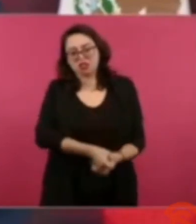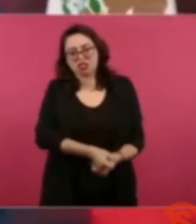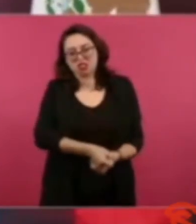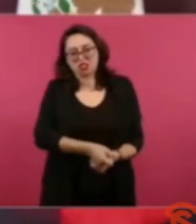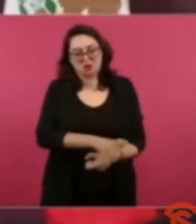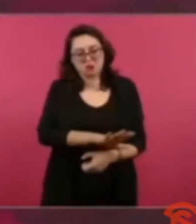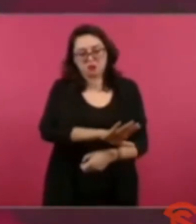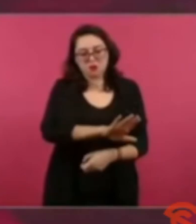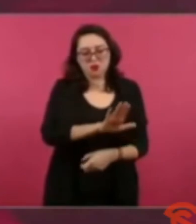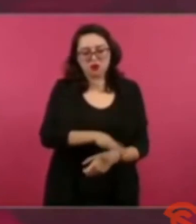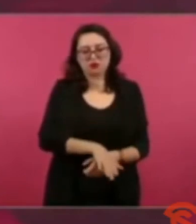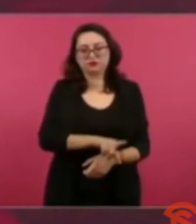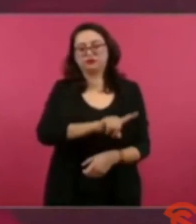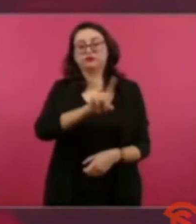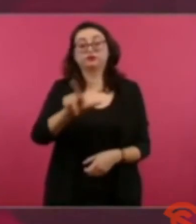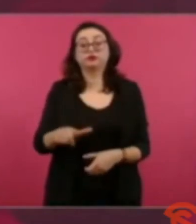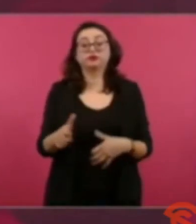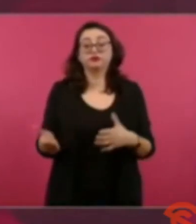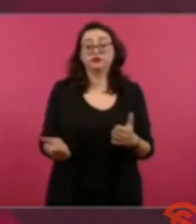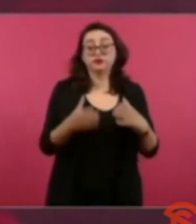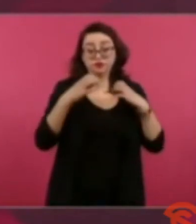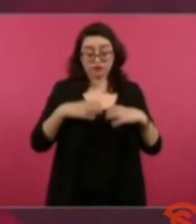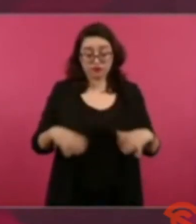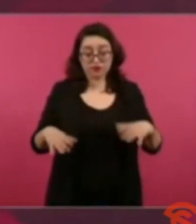traen a México,